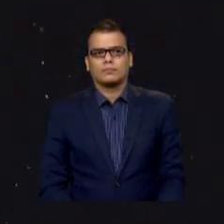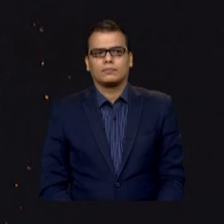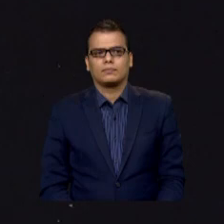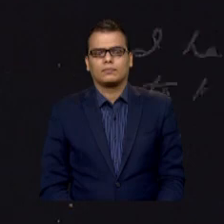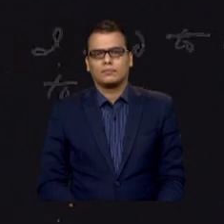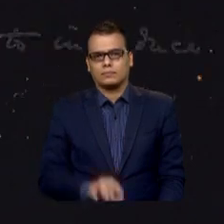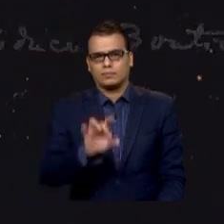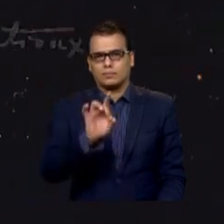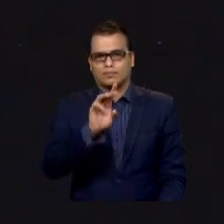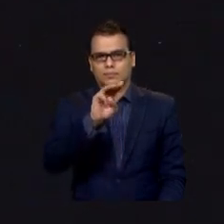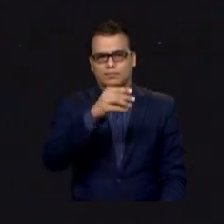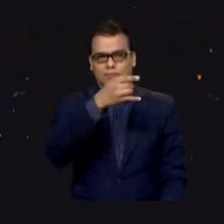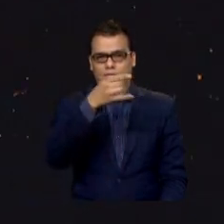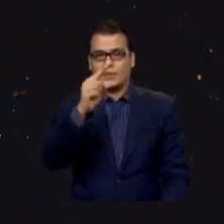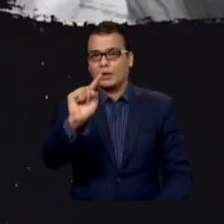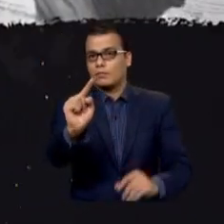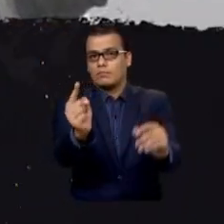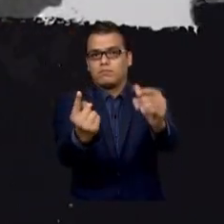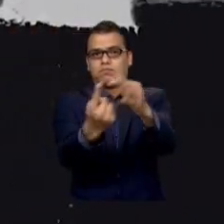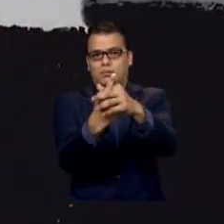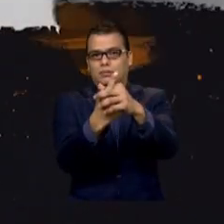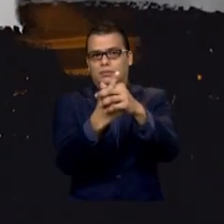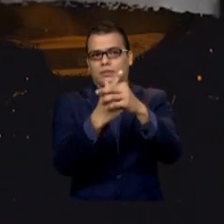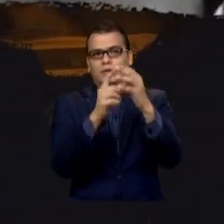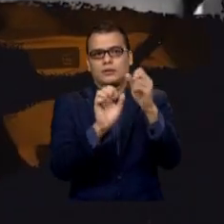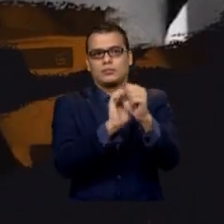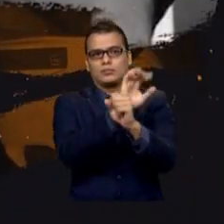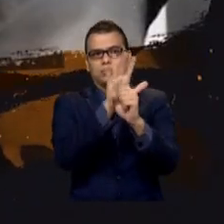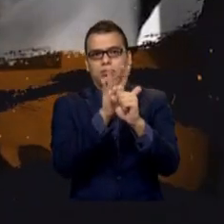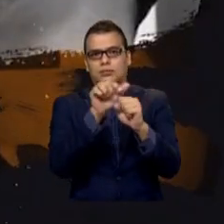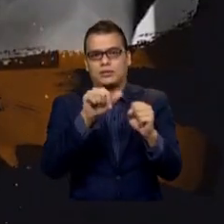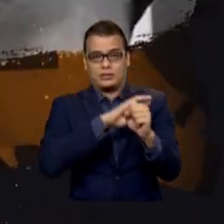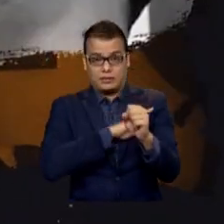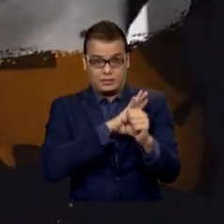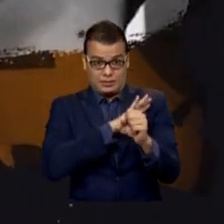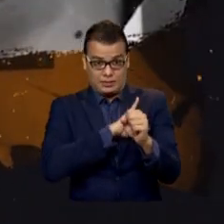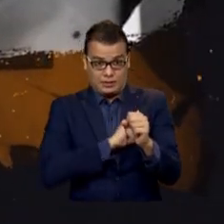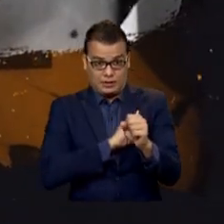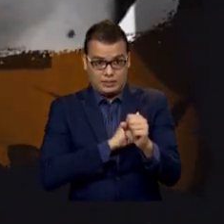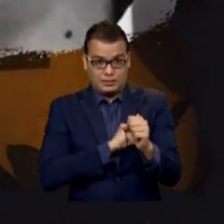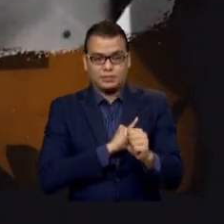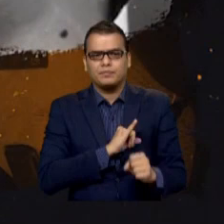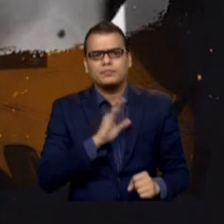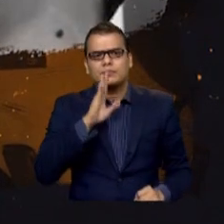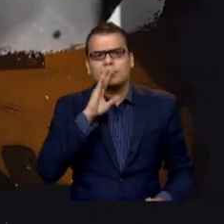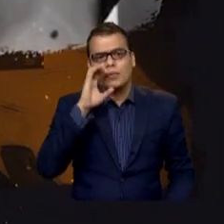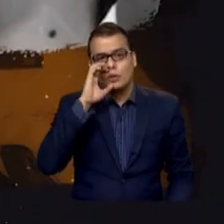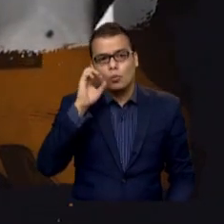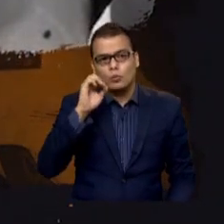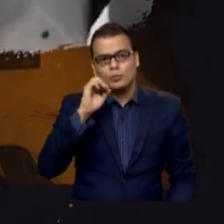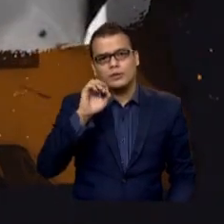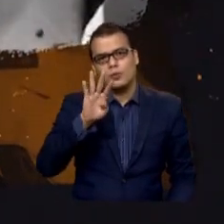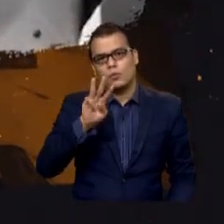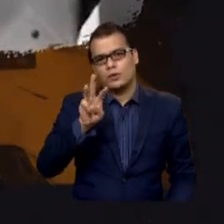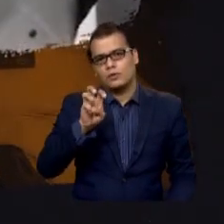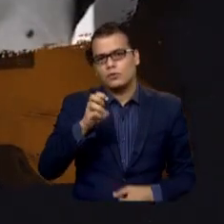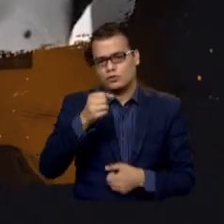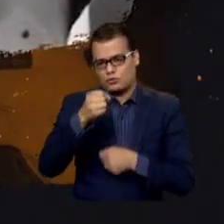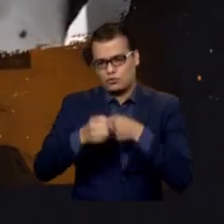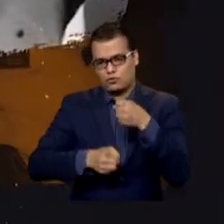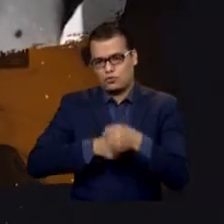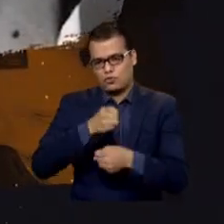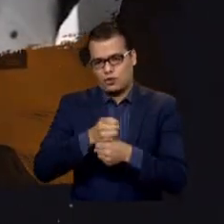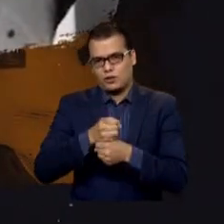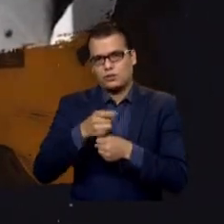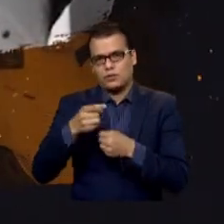El 15 de marzo se confirmó el primer caso de COVID-19 en Cali. Se trató de un hombre adulto de 48 años de